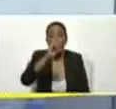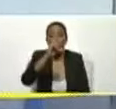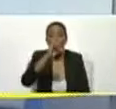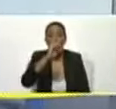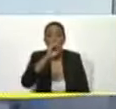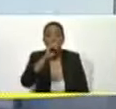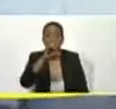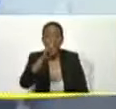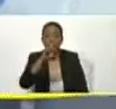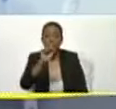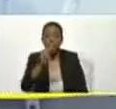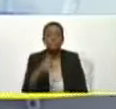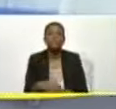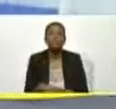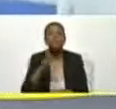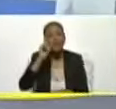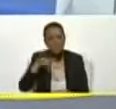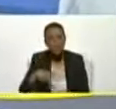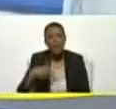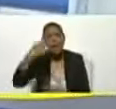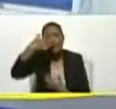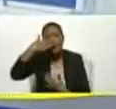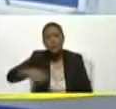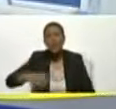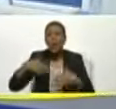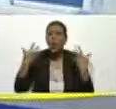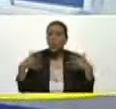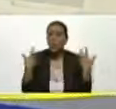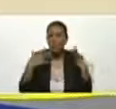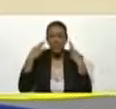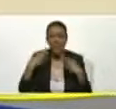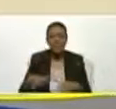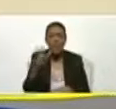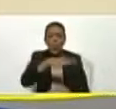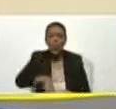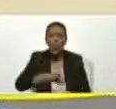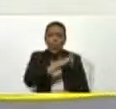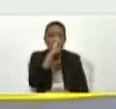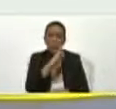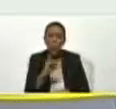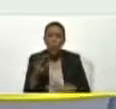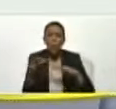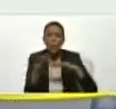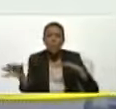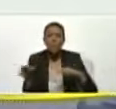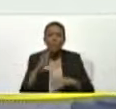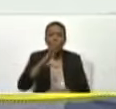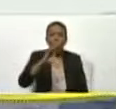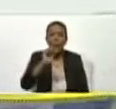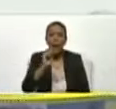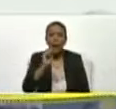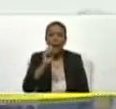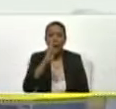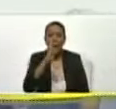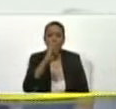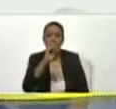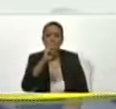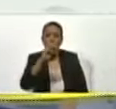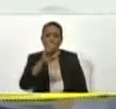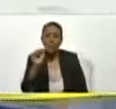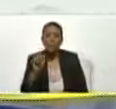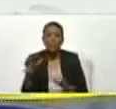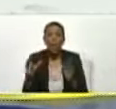oliva Así es presidente contentos y contentas desde el estado zulia municipio cabima parroquia La rosa